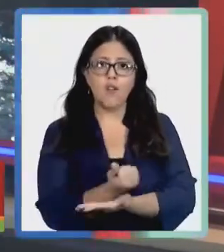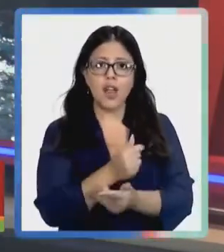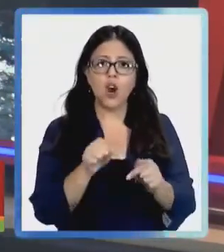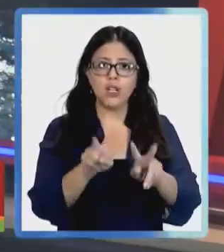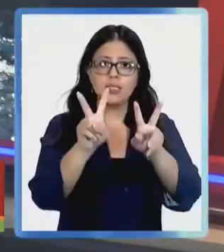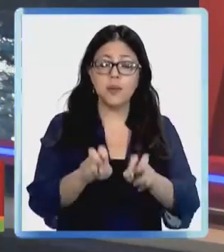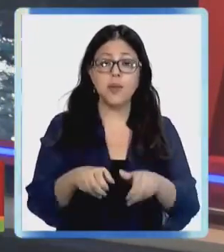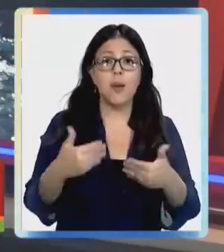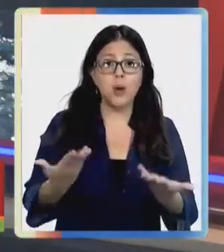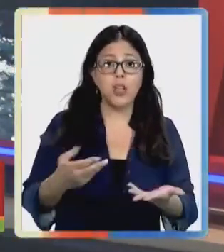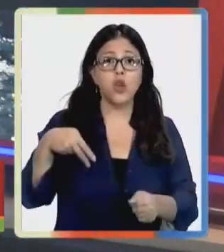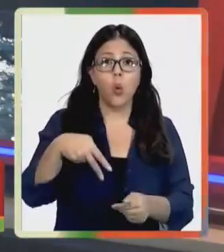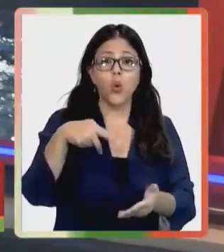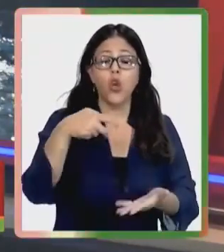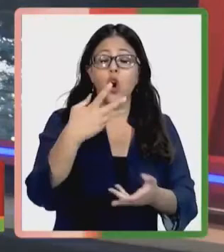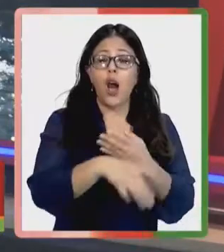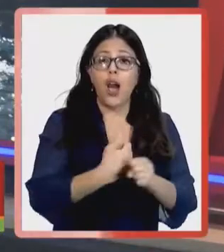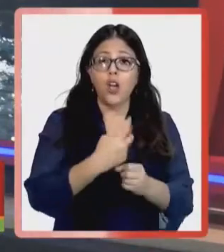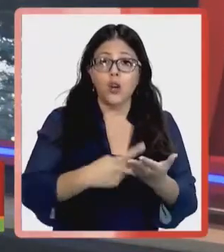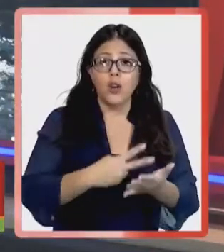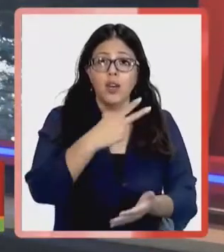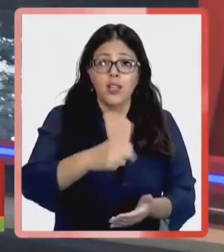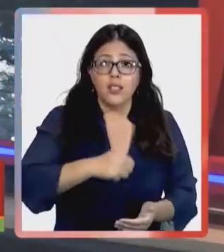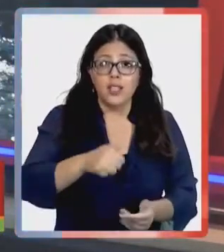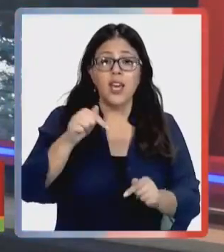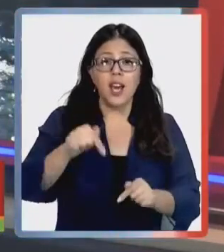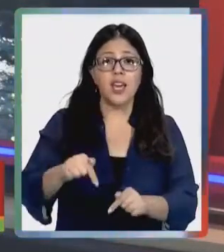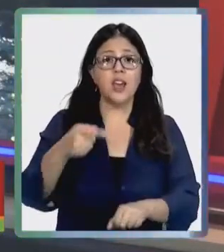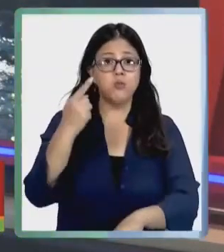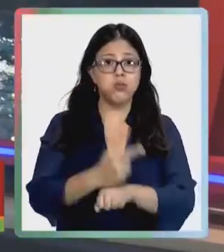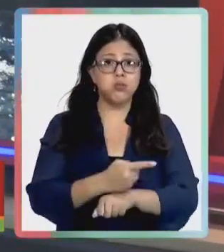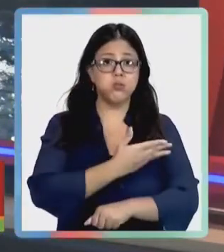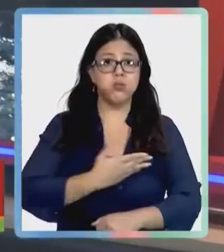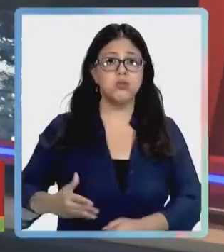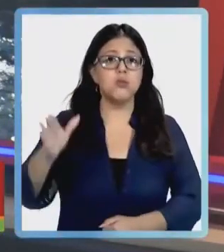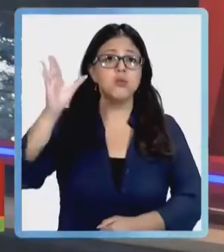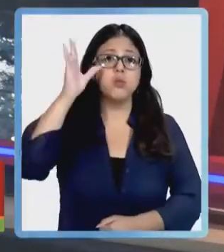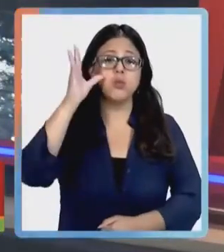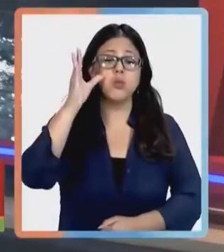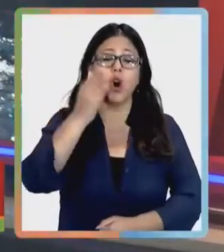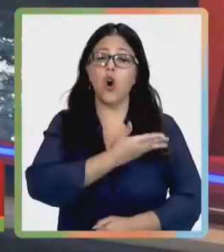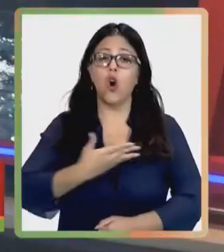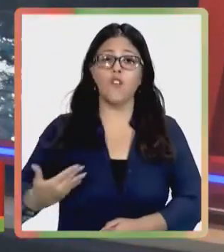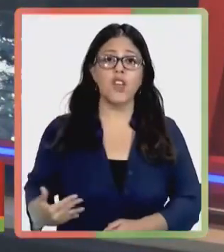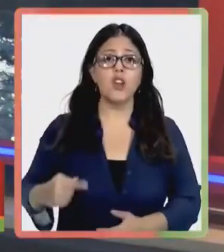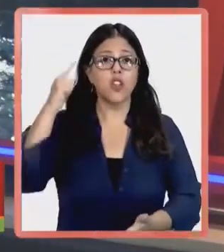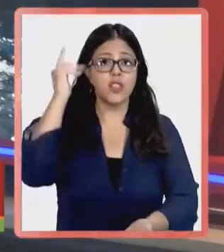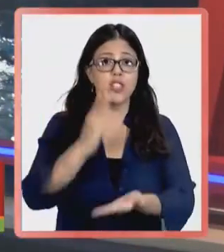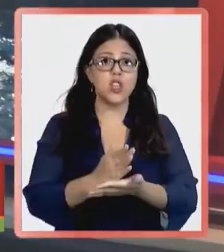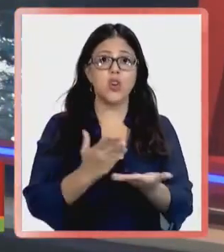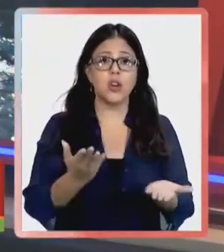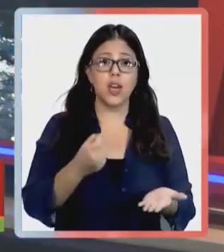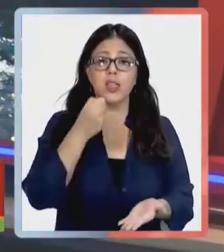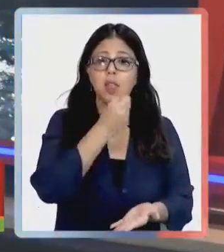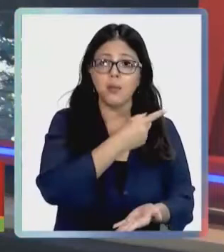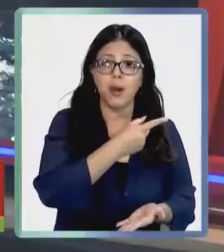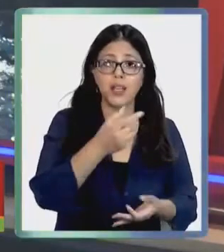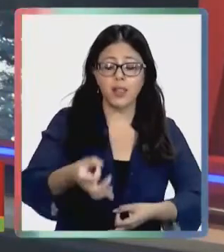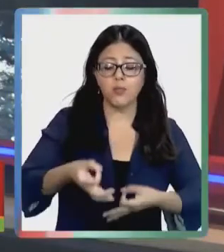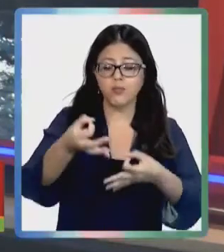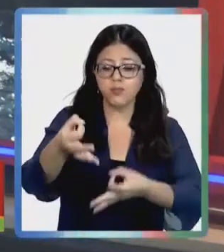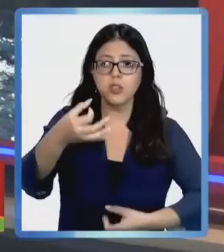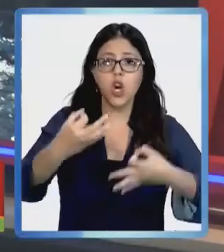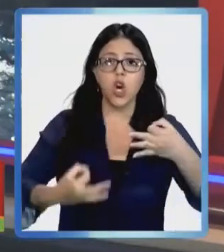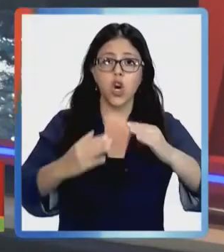aquello. Por eso, en junio de 2016, bajo el mandato de la presidenta Michelle Bachelet, el gobierno tomó la iniciativa y decidió presentar una demanda ante